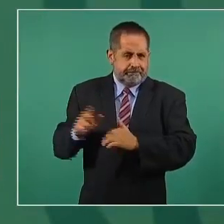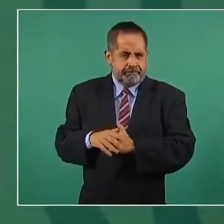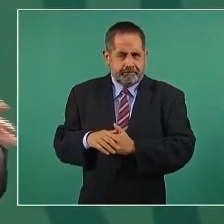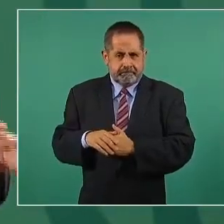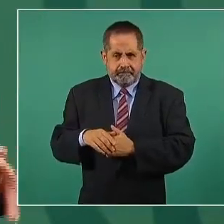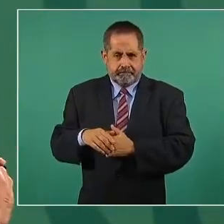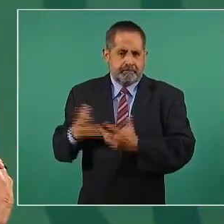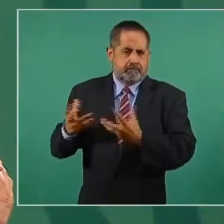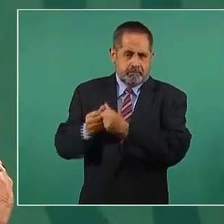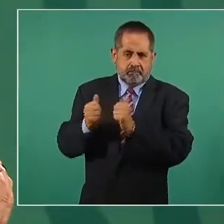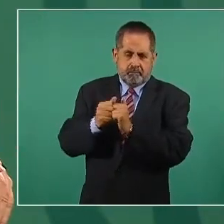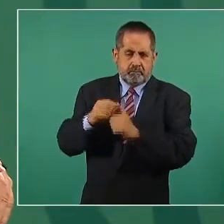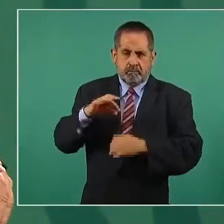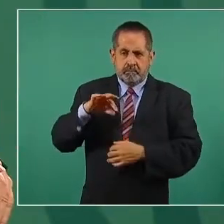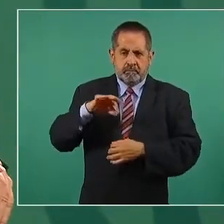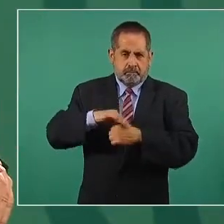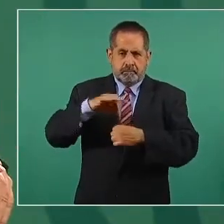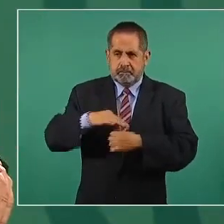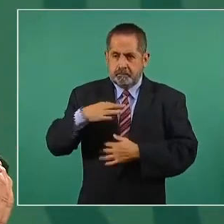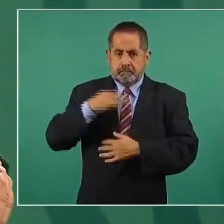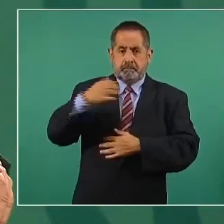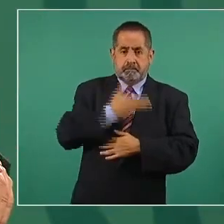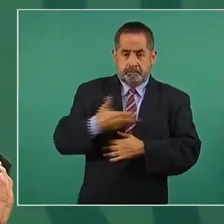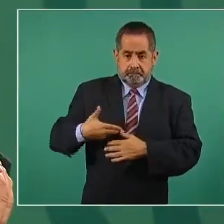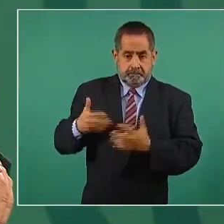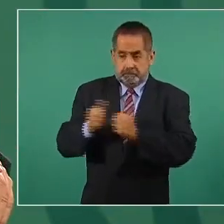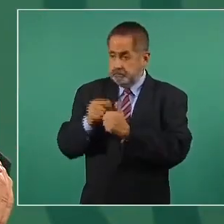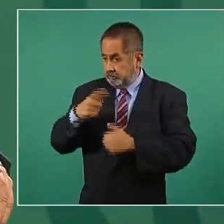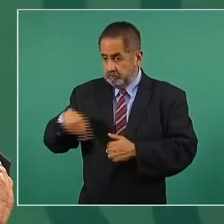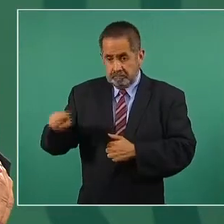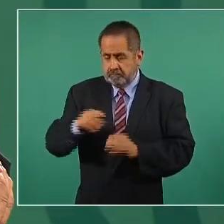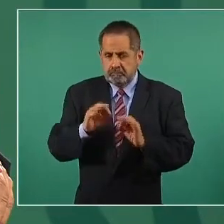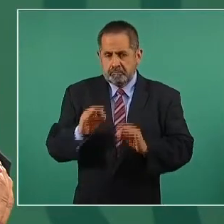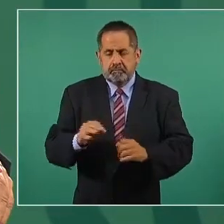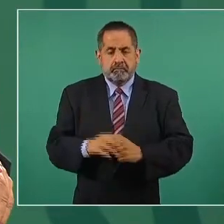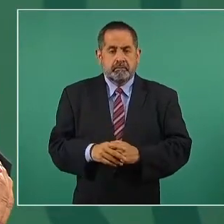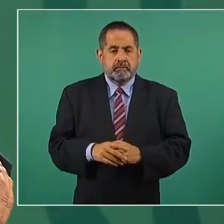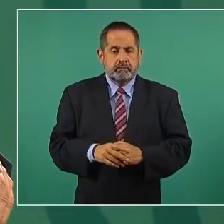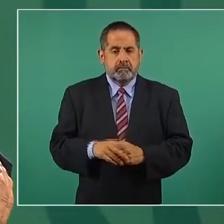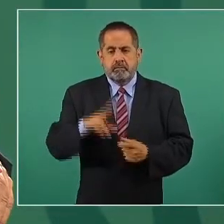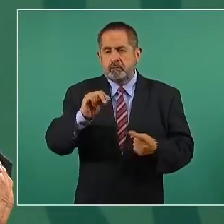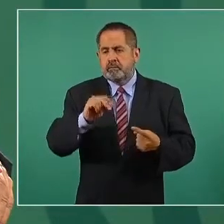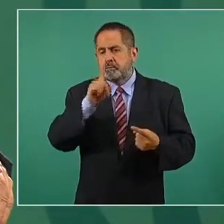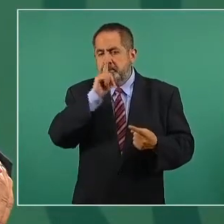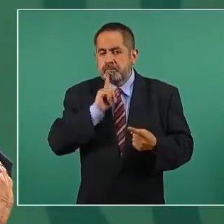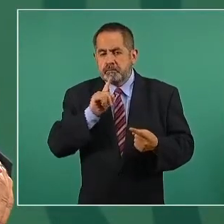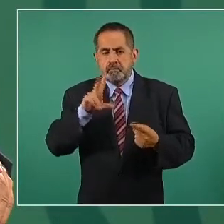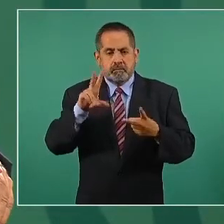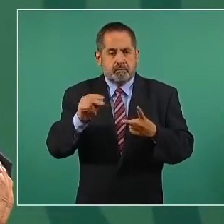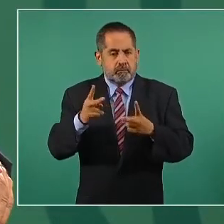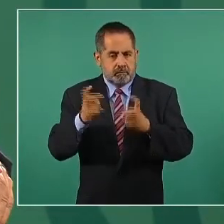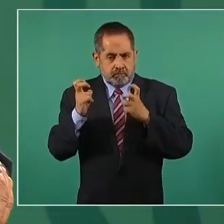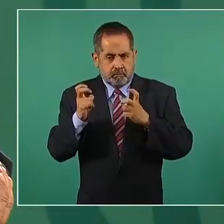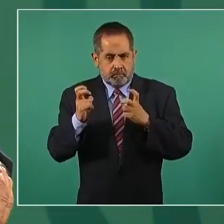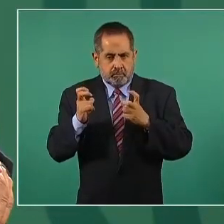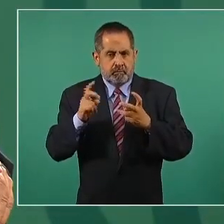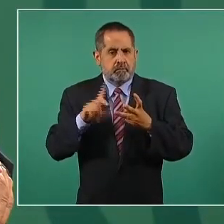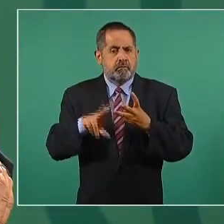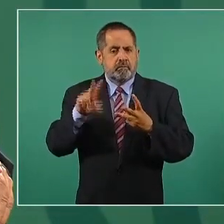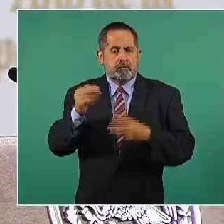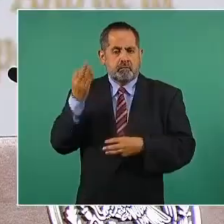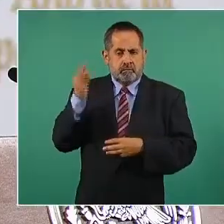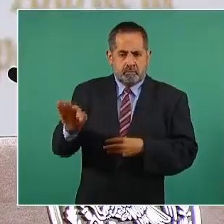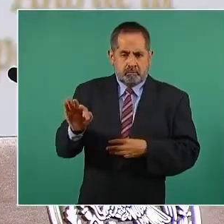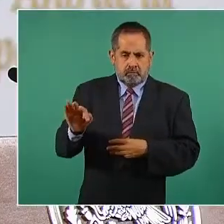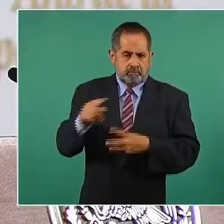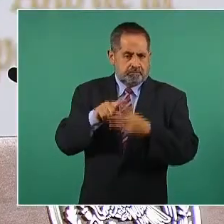trajo a la presidencia: no mentir, no robar, no traicionar